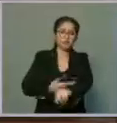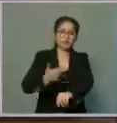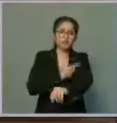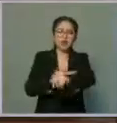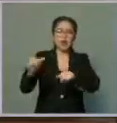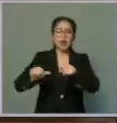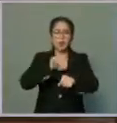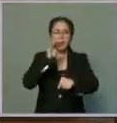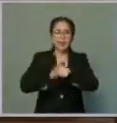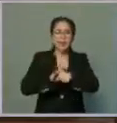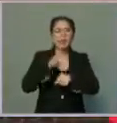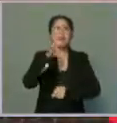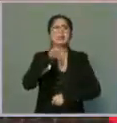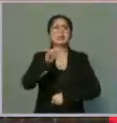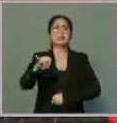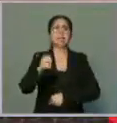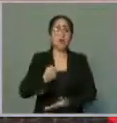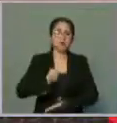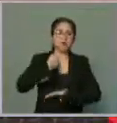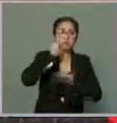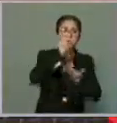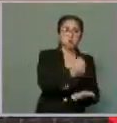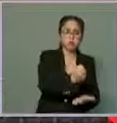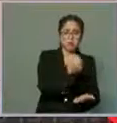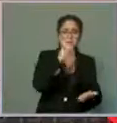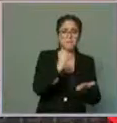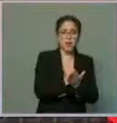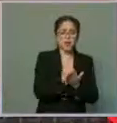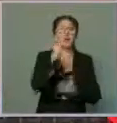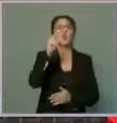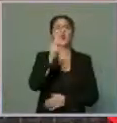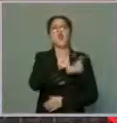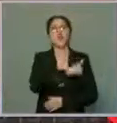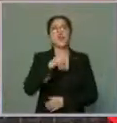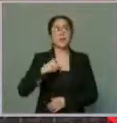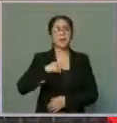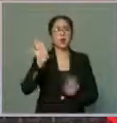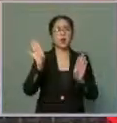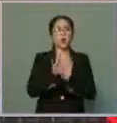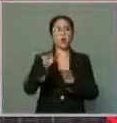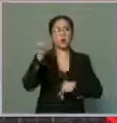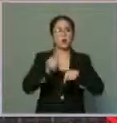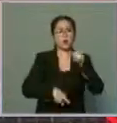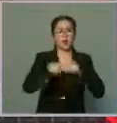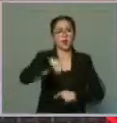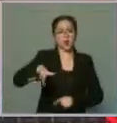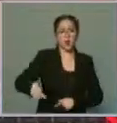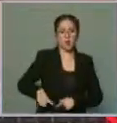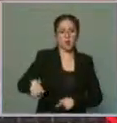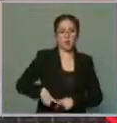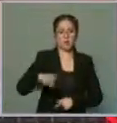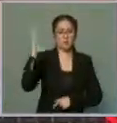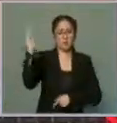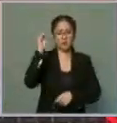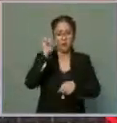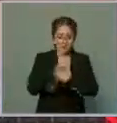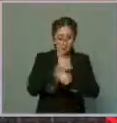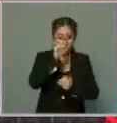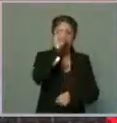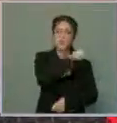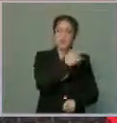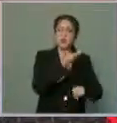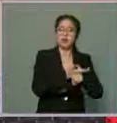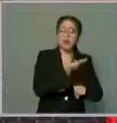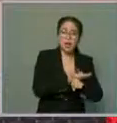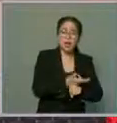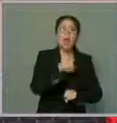presupuesto que previene que no se cierre el Congreso, no se cierre el gobierno federal y que prácticamente pasa